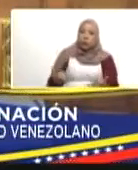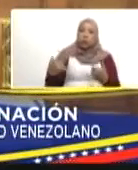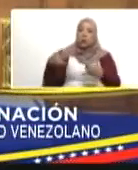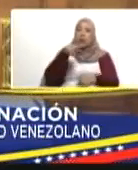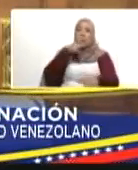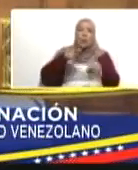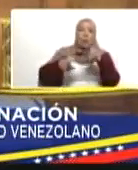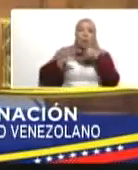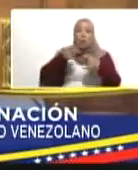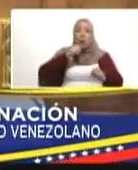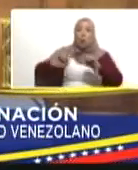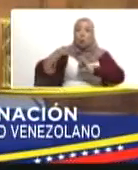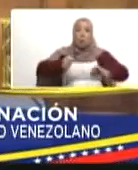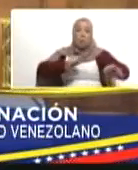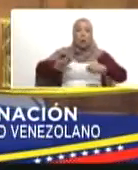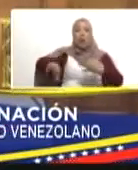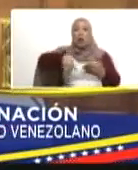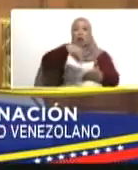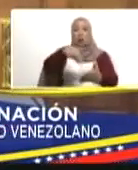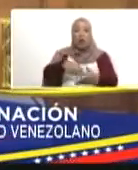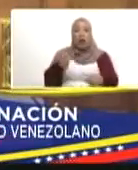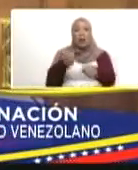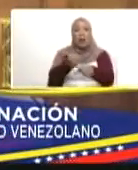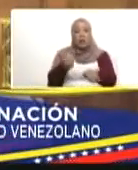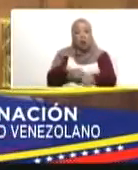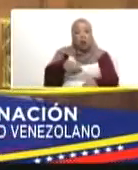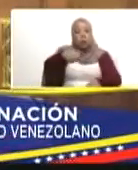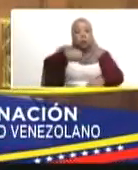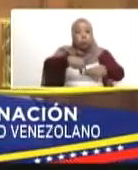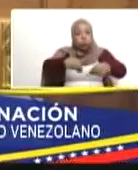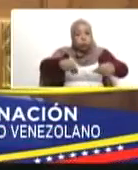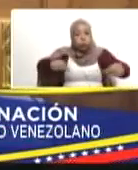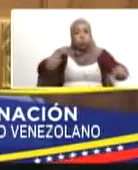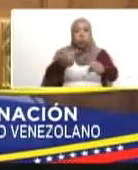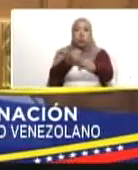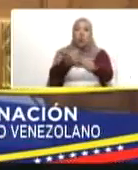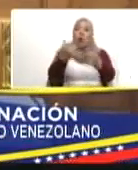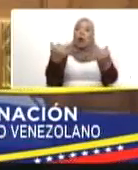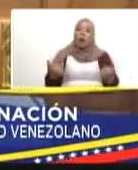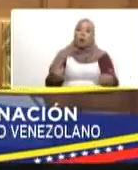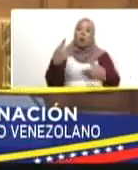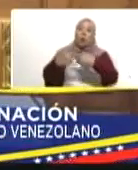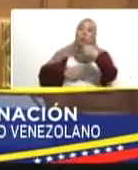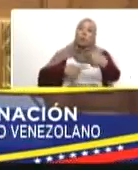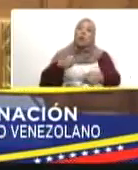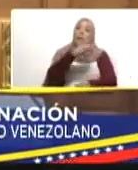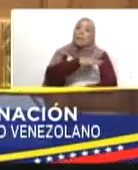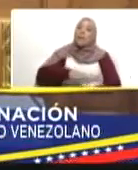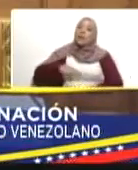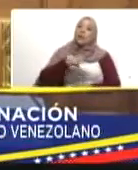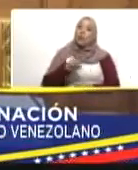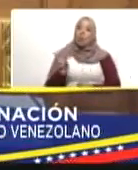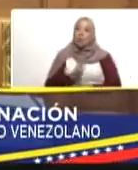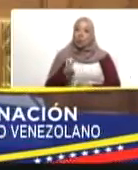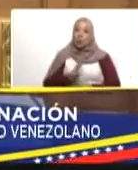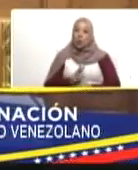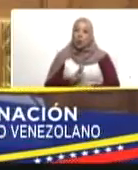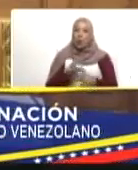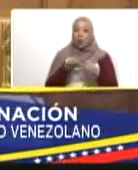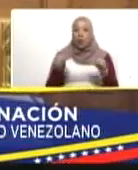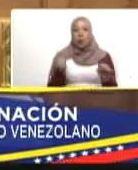consulta con los movimientos nacionales campesinos del país y relanzamos la agenda la gran misión agro